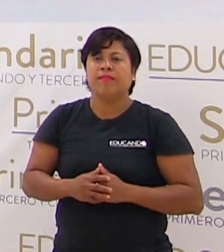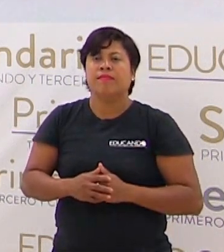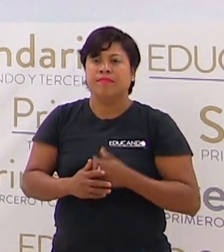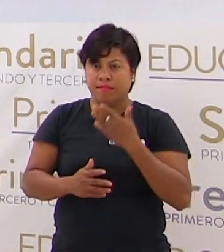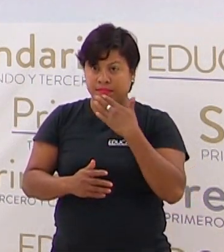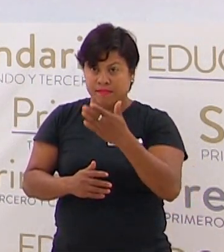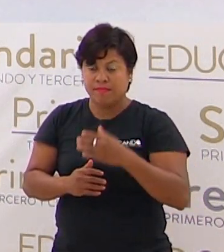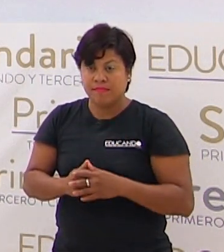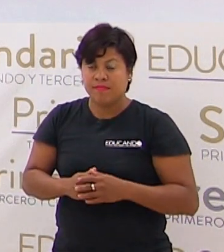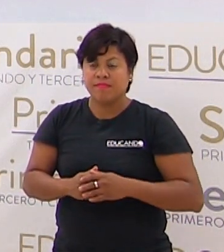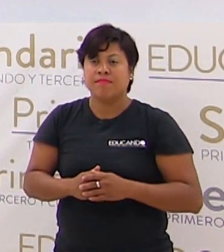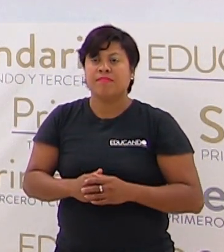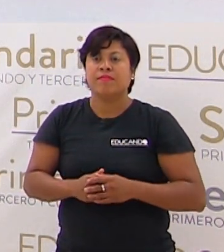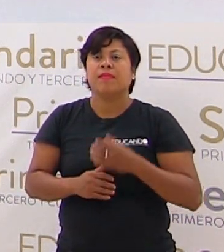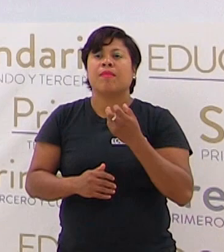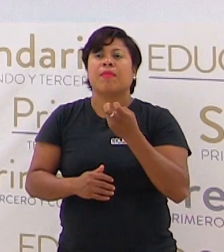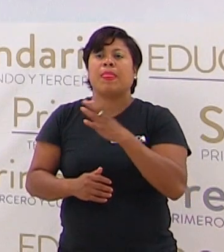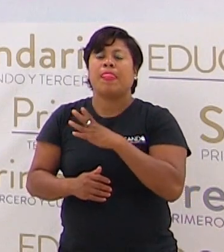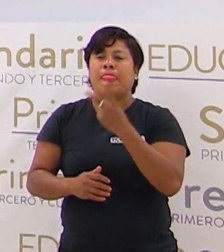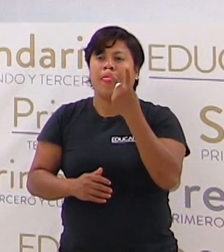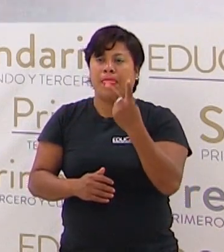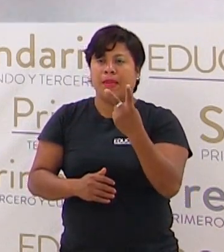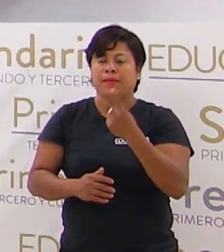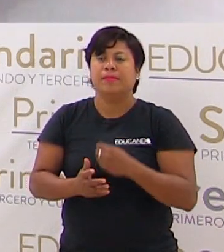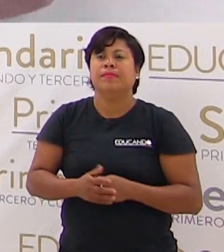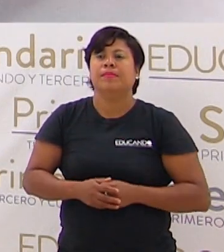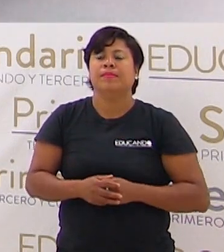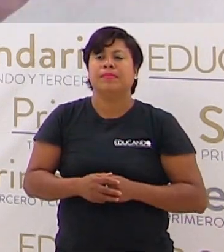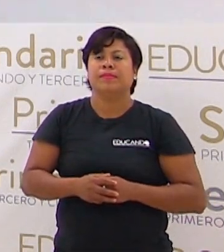prefería. ¿Bien? Y nos quedan dos.